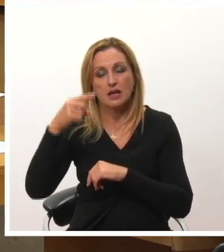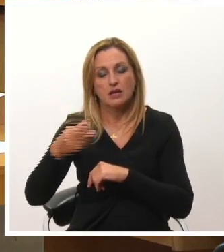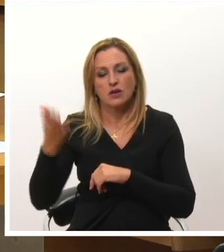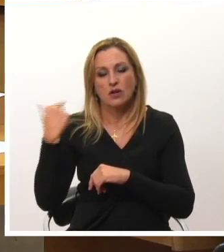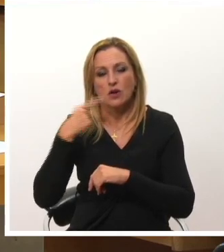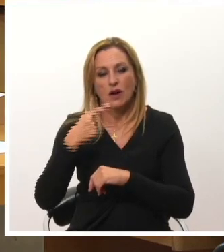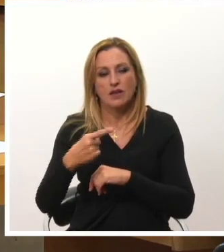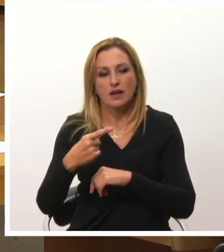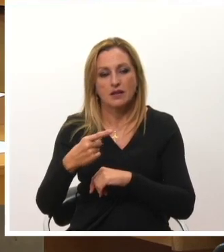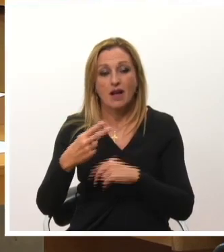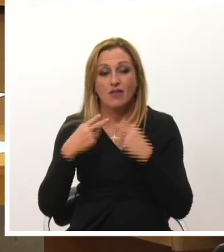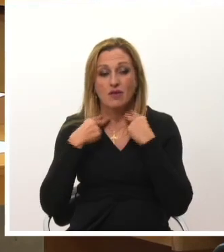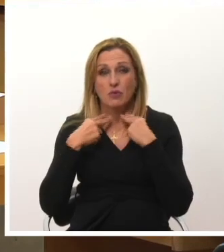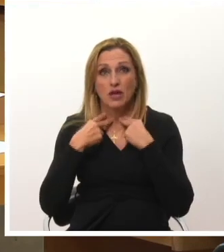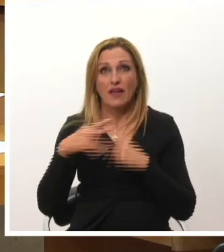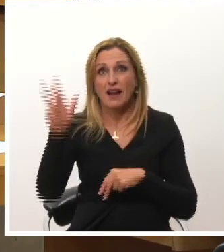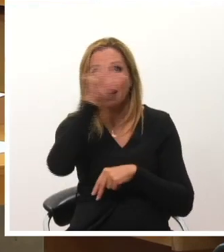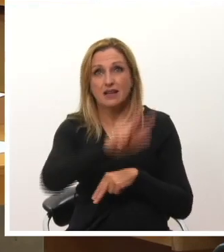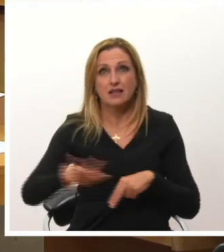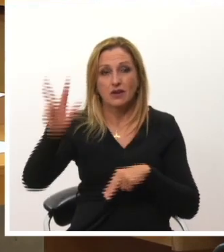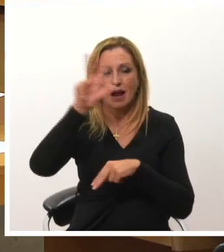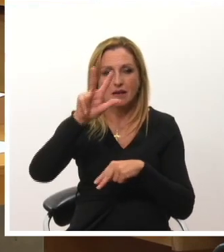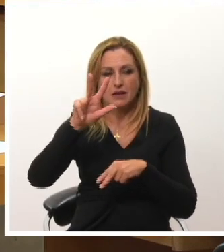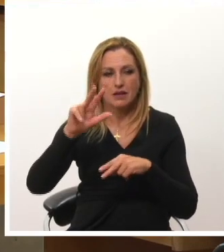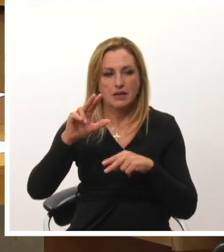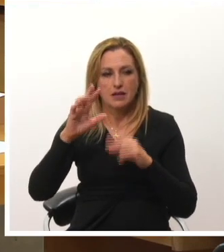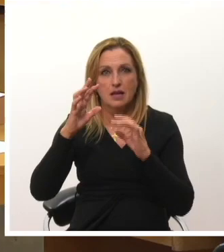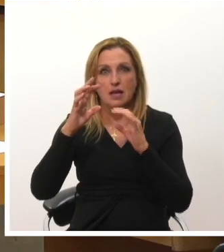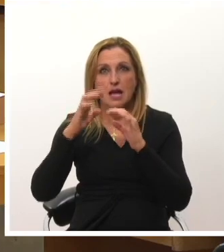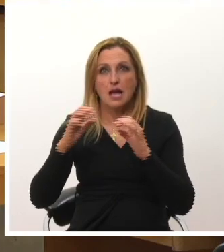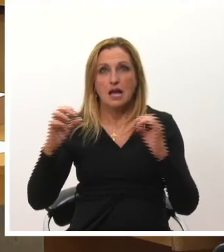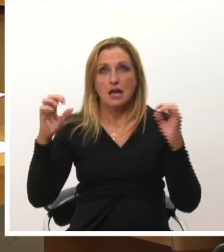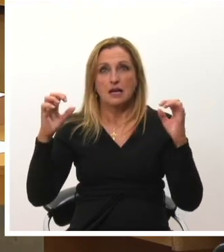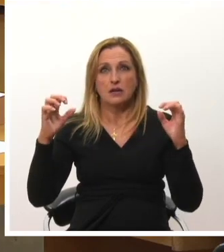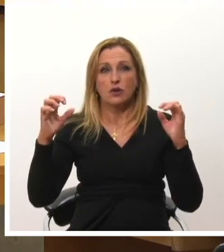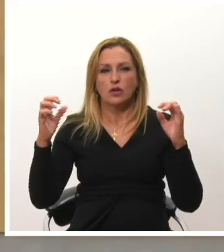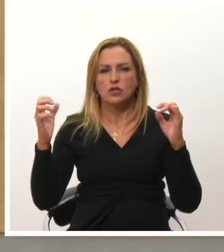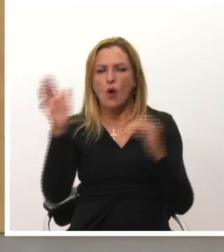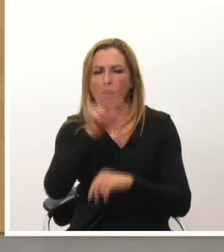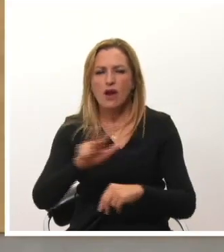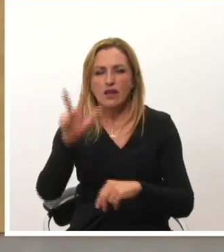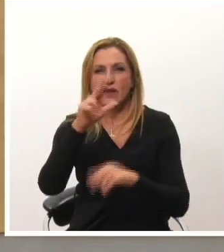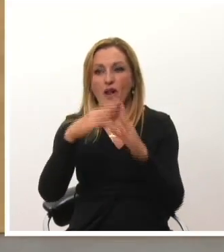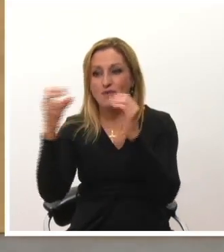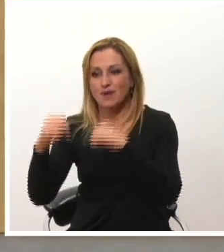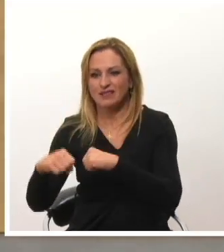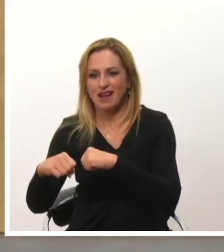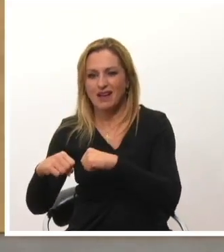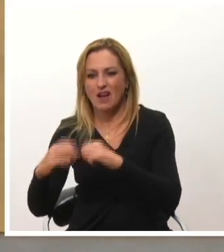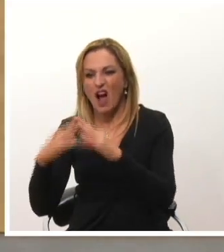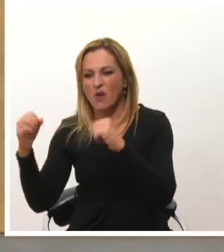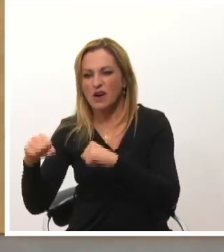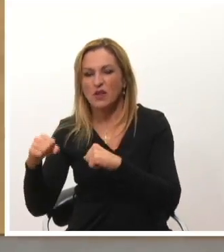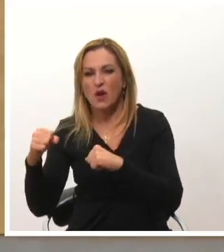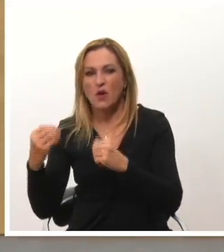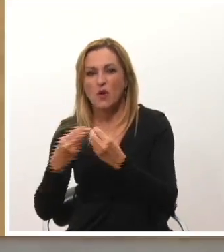diputada nacional su diputada en el Congreso Nacional Pero esto Qué es cómo vamos a pactar con ustedes nada cómo vamos a llegar a acuerdos con